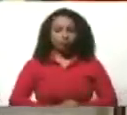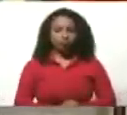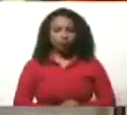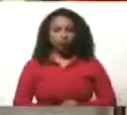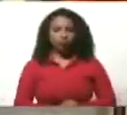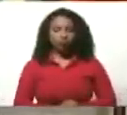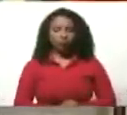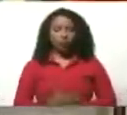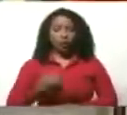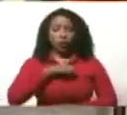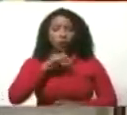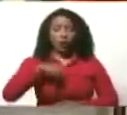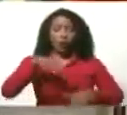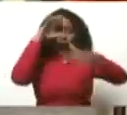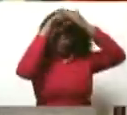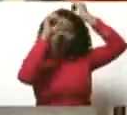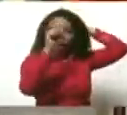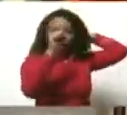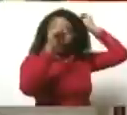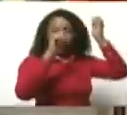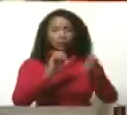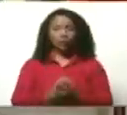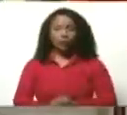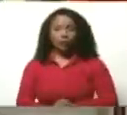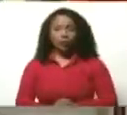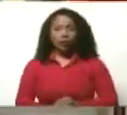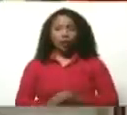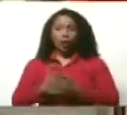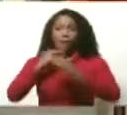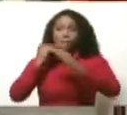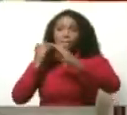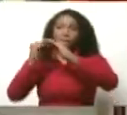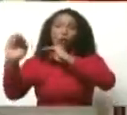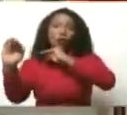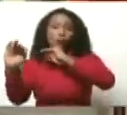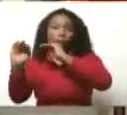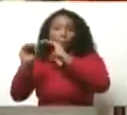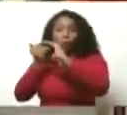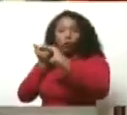A través de nuestra Cancillería se comunica en este caso,